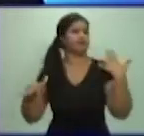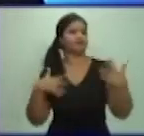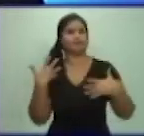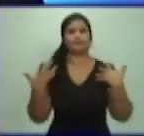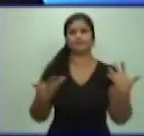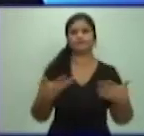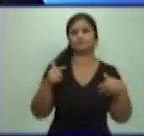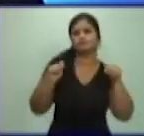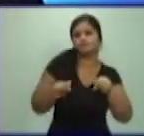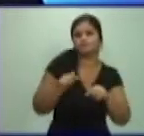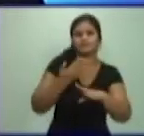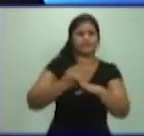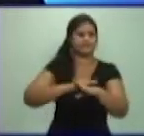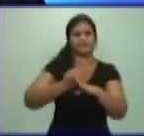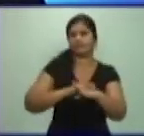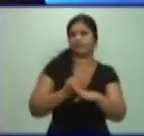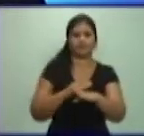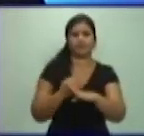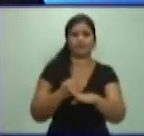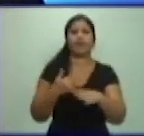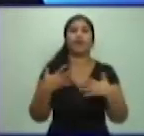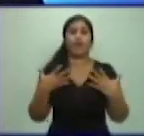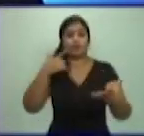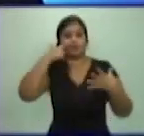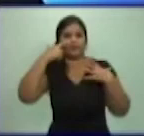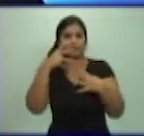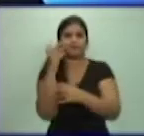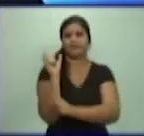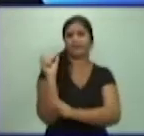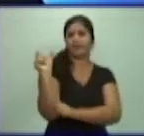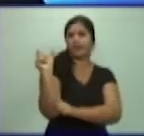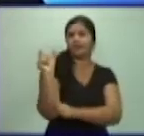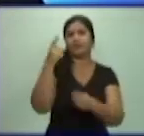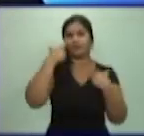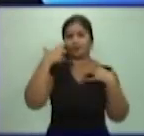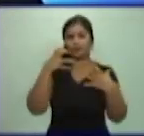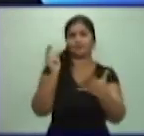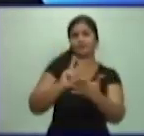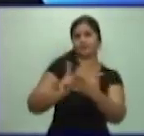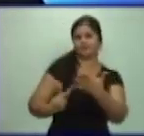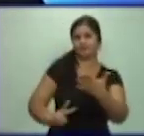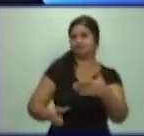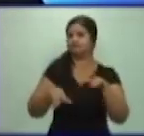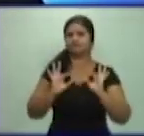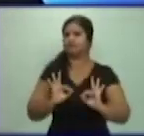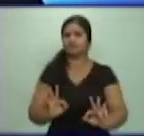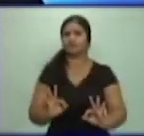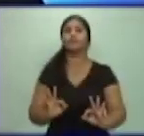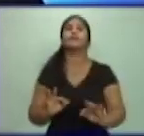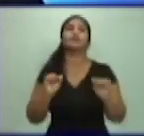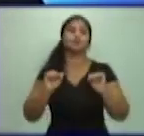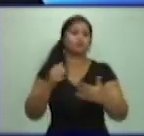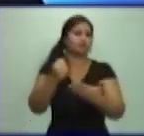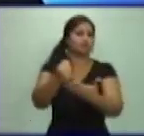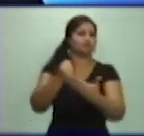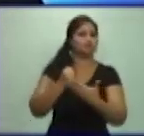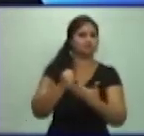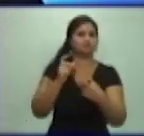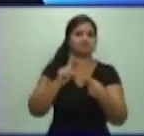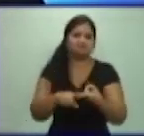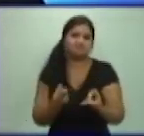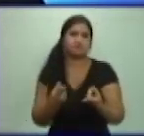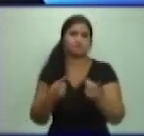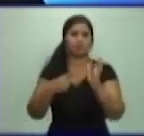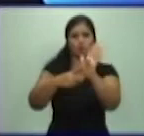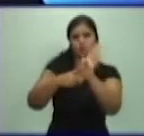que tiene la palabra, en el valor que tiene la lectura, en los aportes que nos brindan las obras